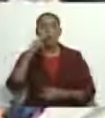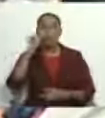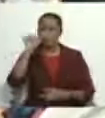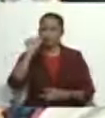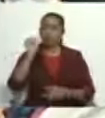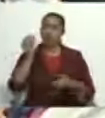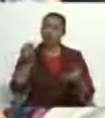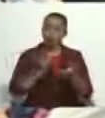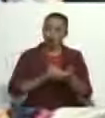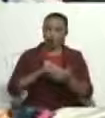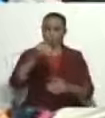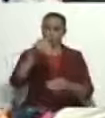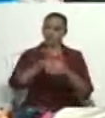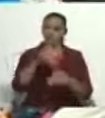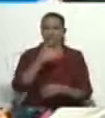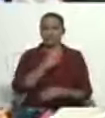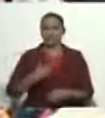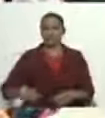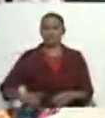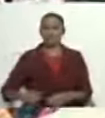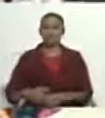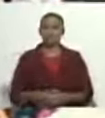venezolanos.